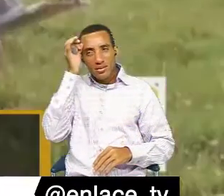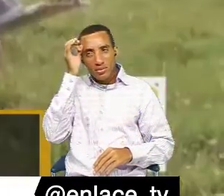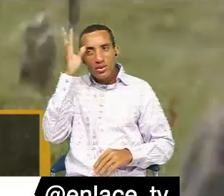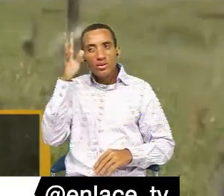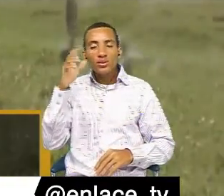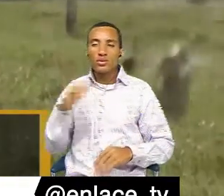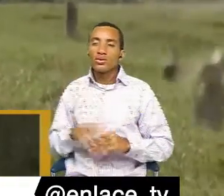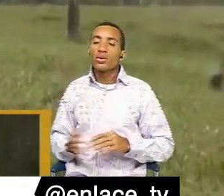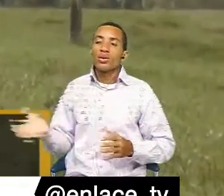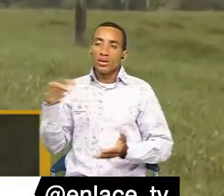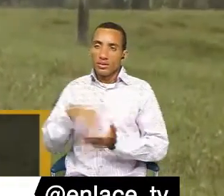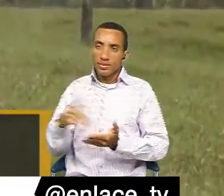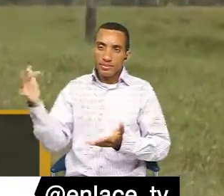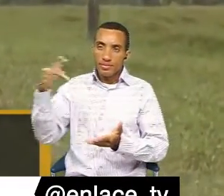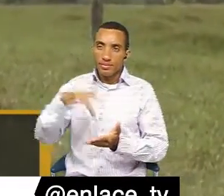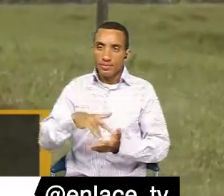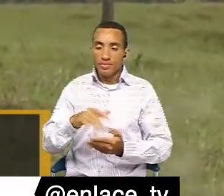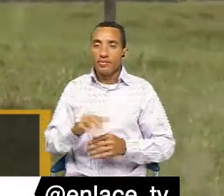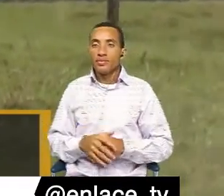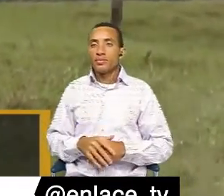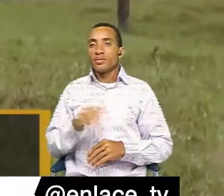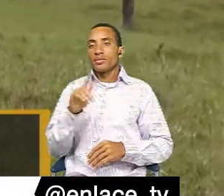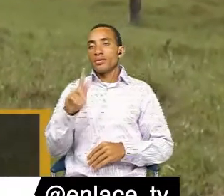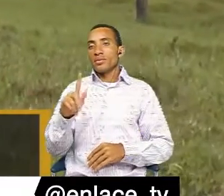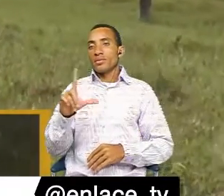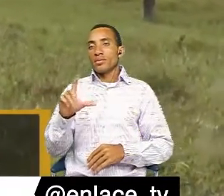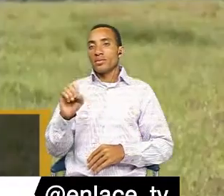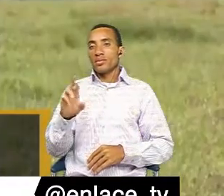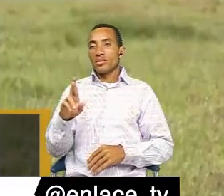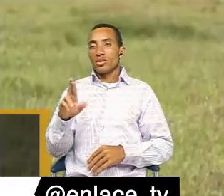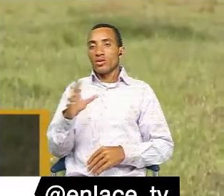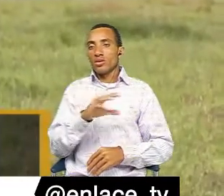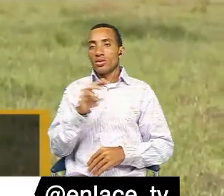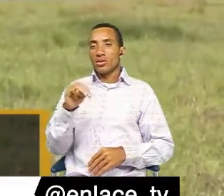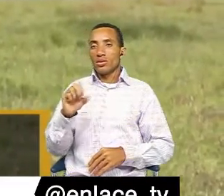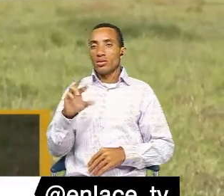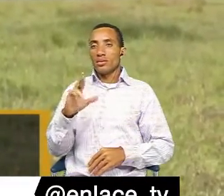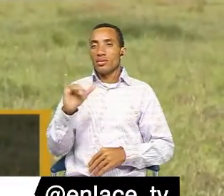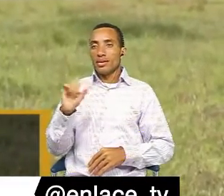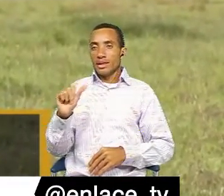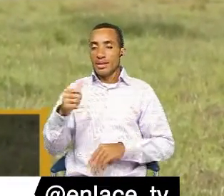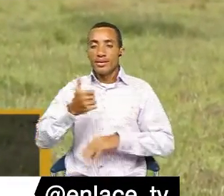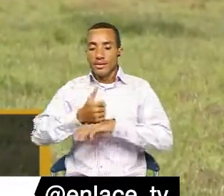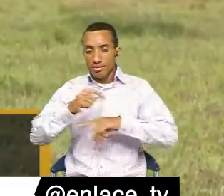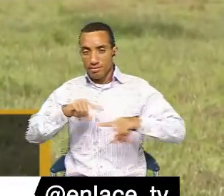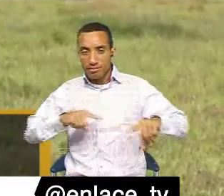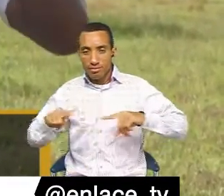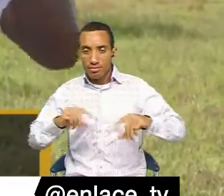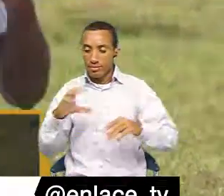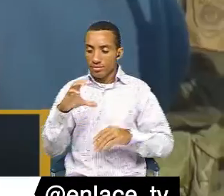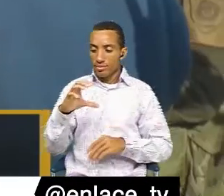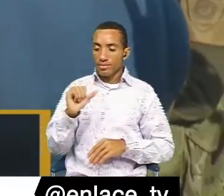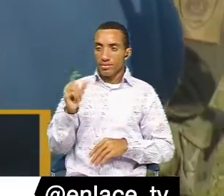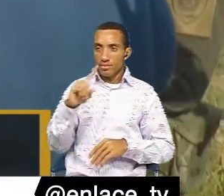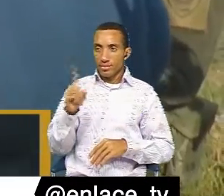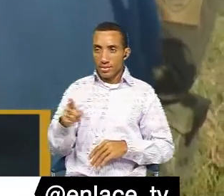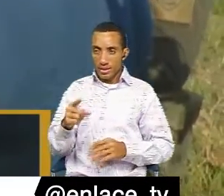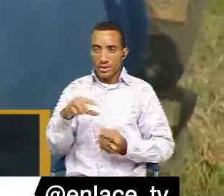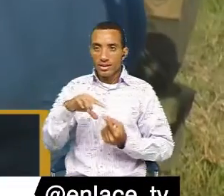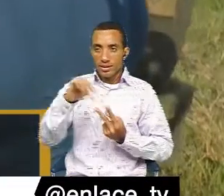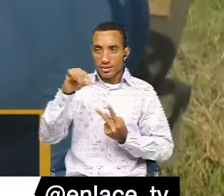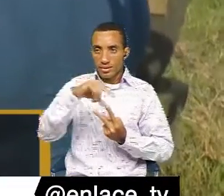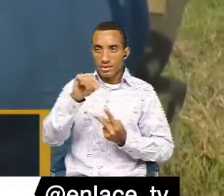misma vía. Por su parte, Flor María Rangel, directora de la CAS, dijo que además agradece que la comunidad está tomando